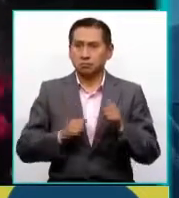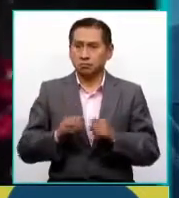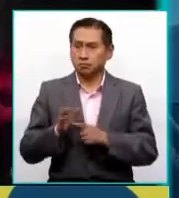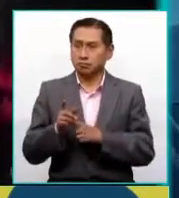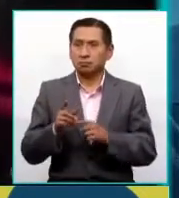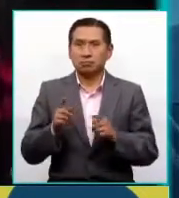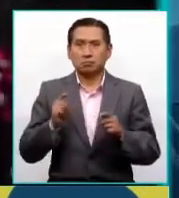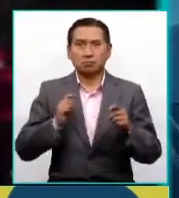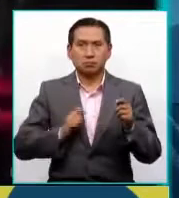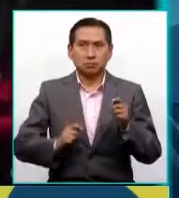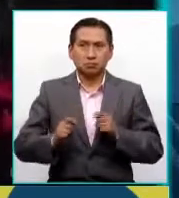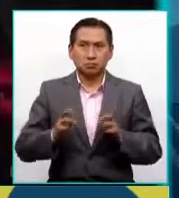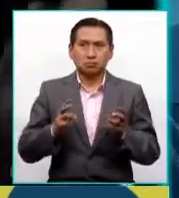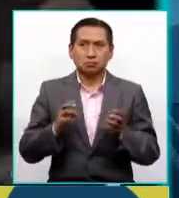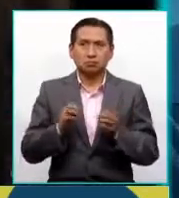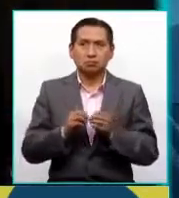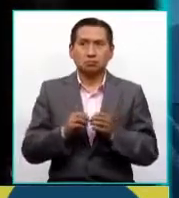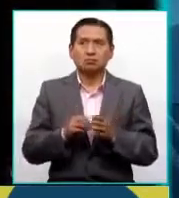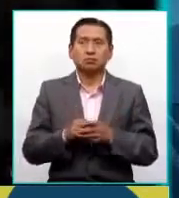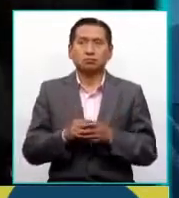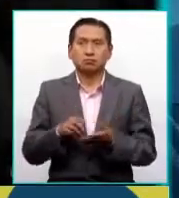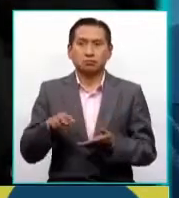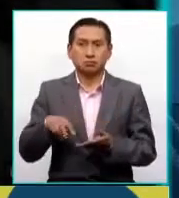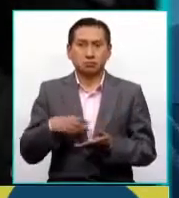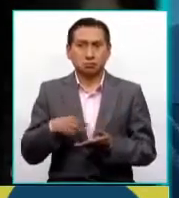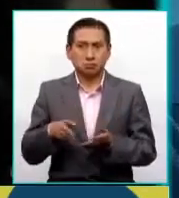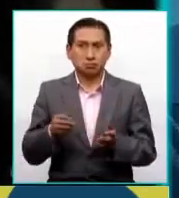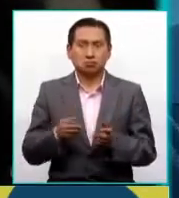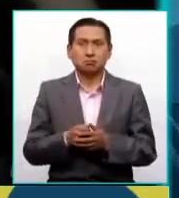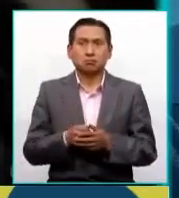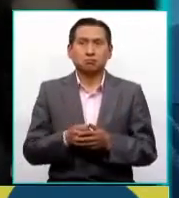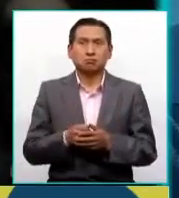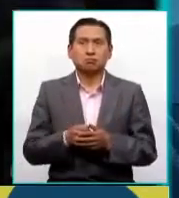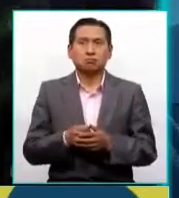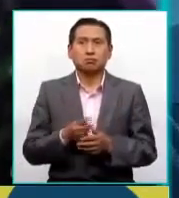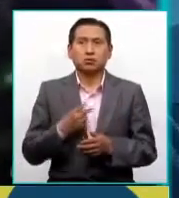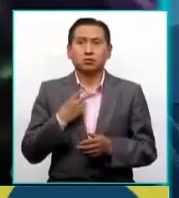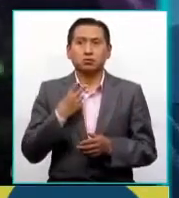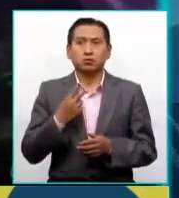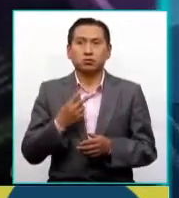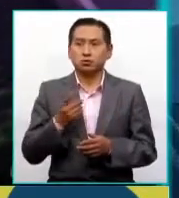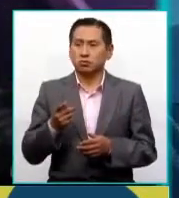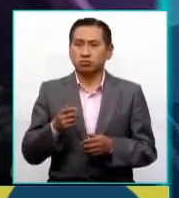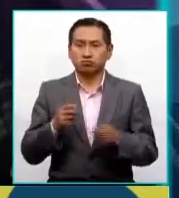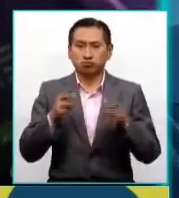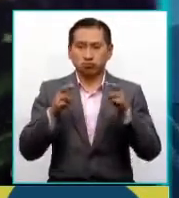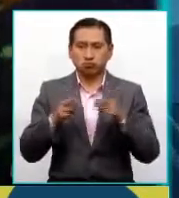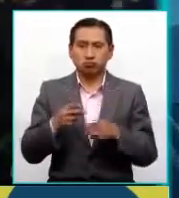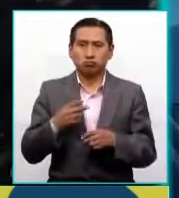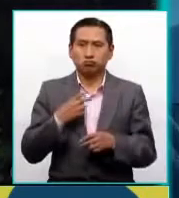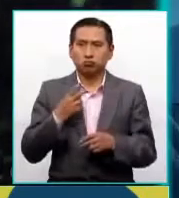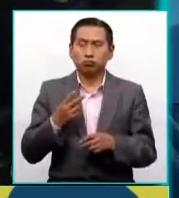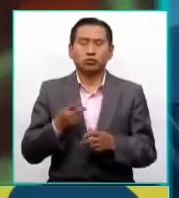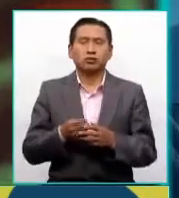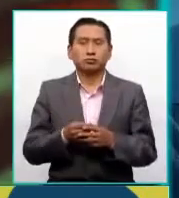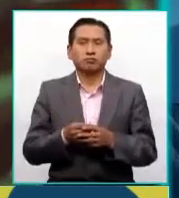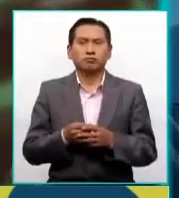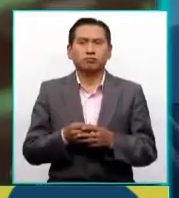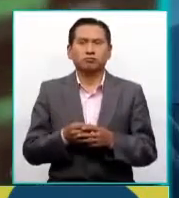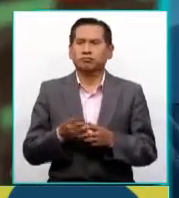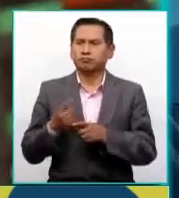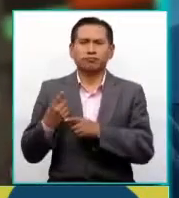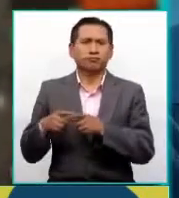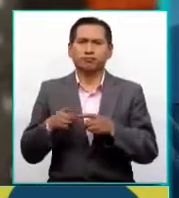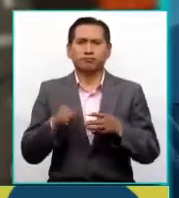teatral, mi proceso de la danza, la voz, la investigación de la voz y todas